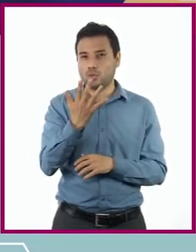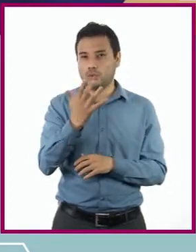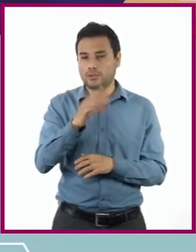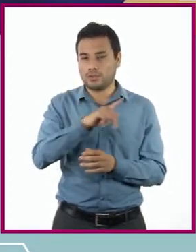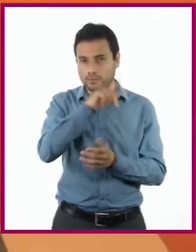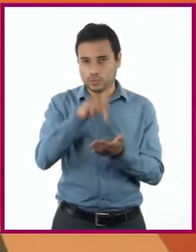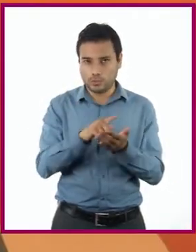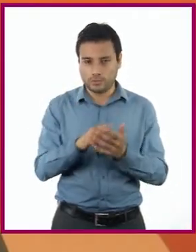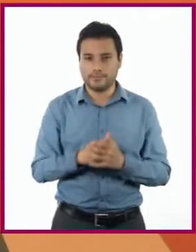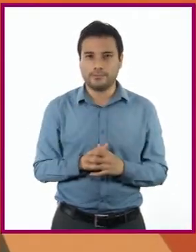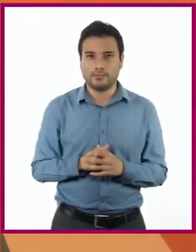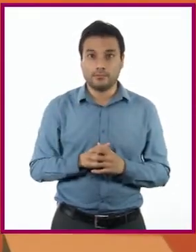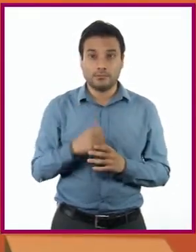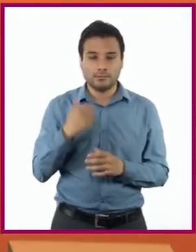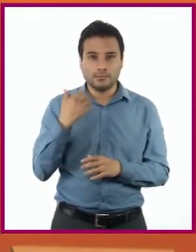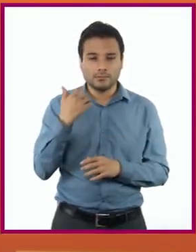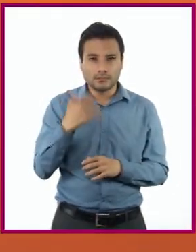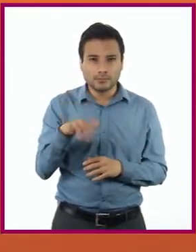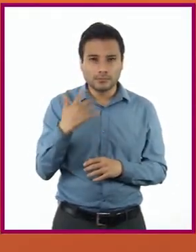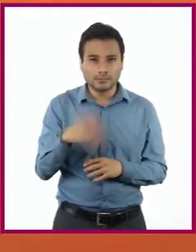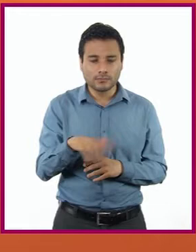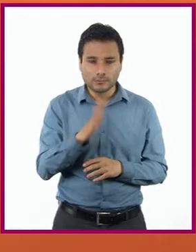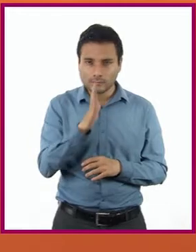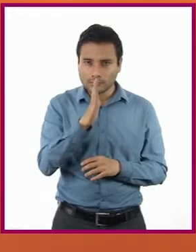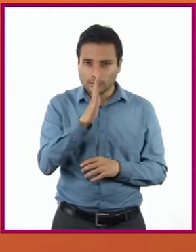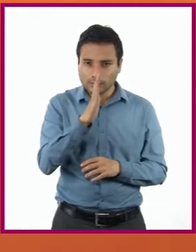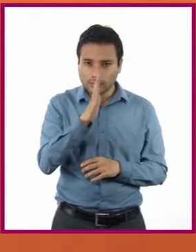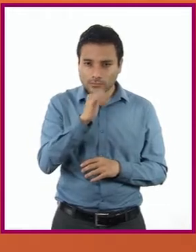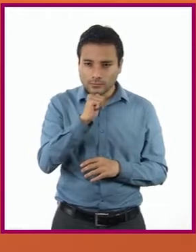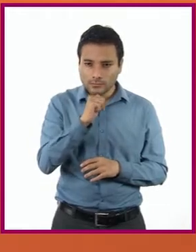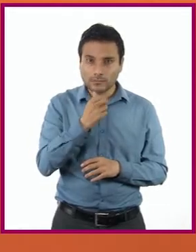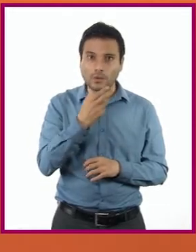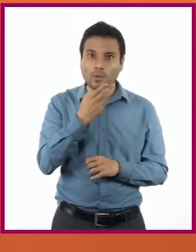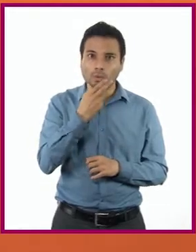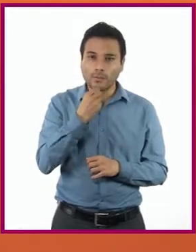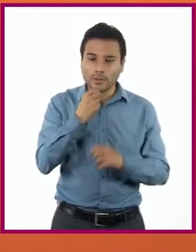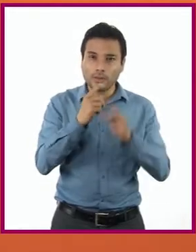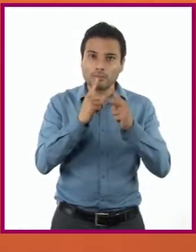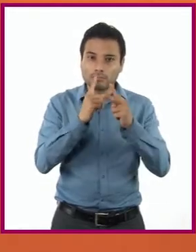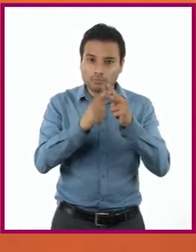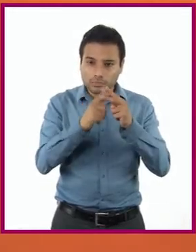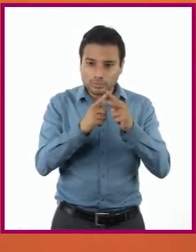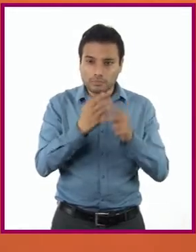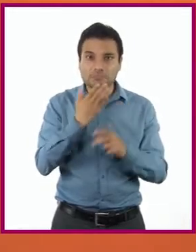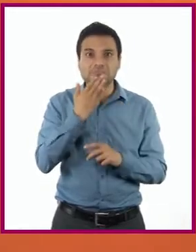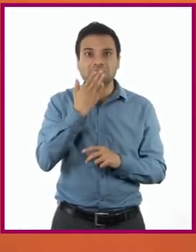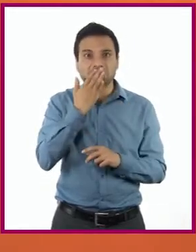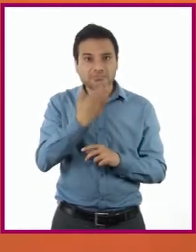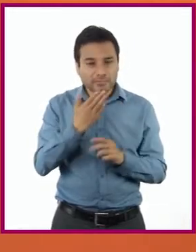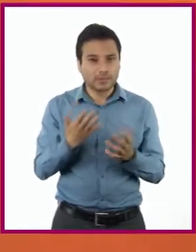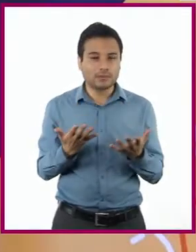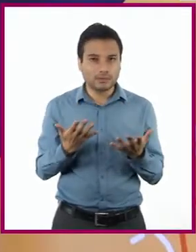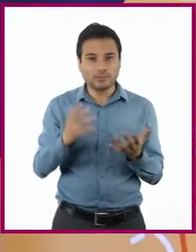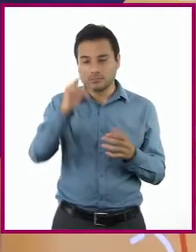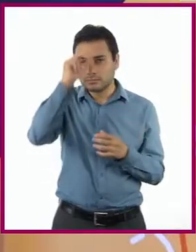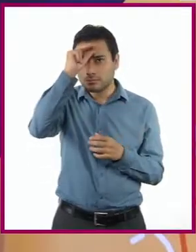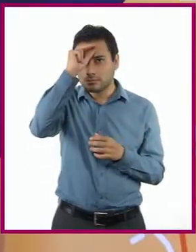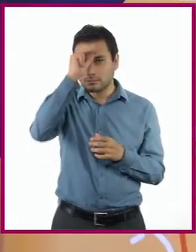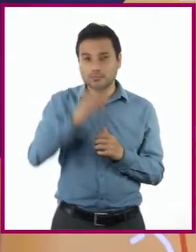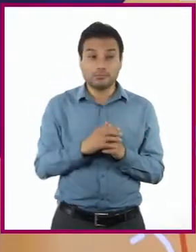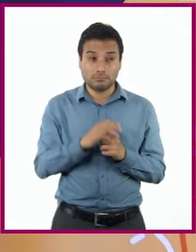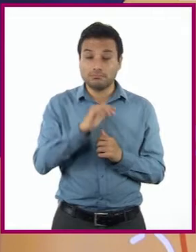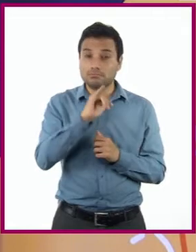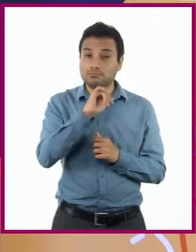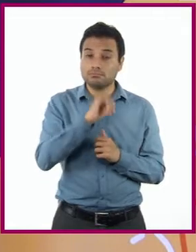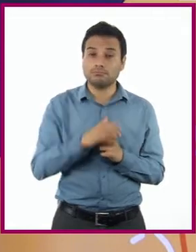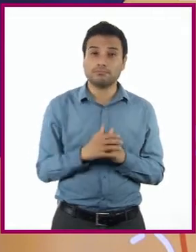40,075 kilómetros. ¡Vaya! Sí que calculó la circunferencia con bastante precisión. Así